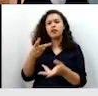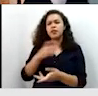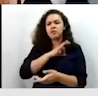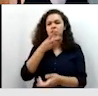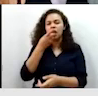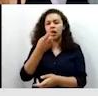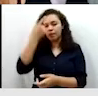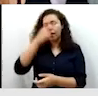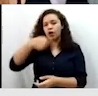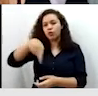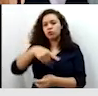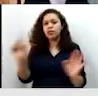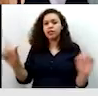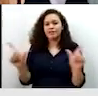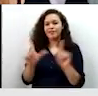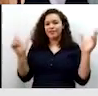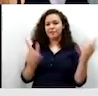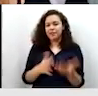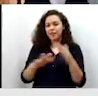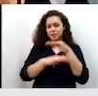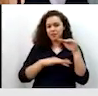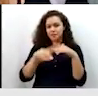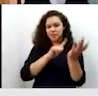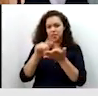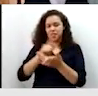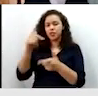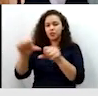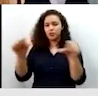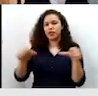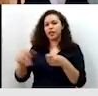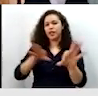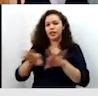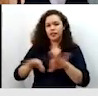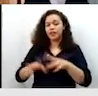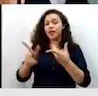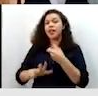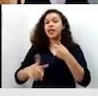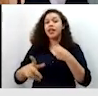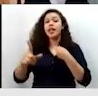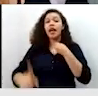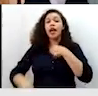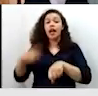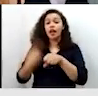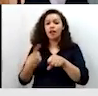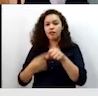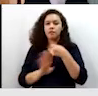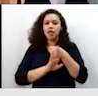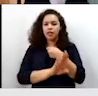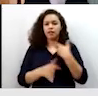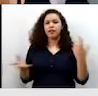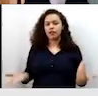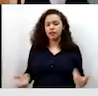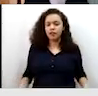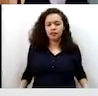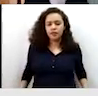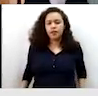ustedes estén listos con el saneamiento básico en sus áreas de trabajo y prevenir enfermedades. Pues aquí es importante que